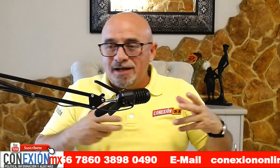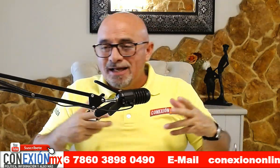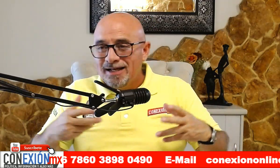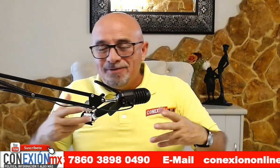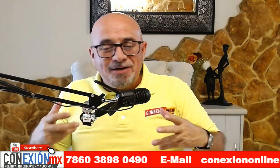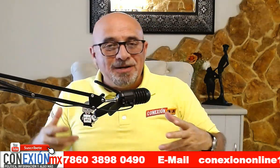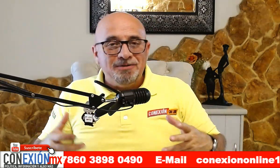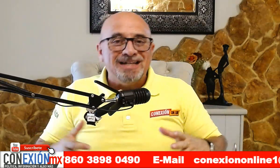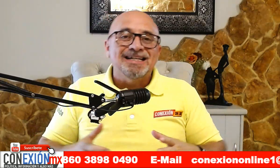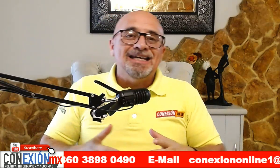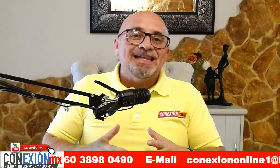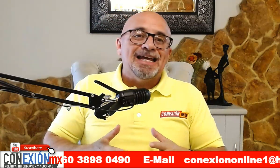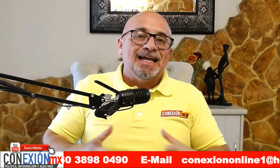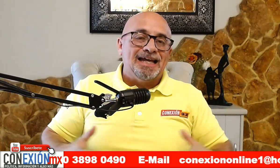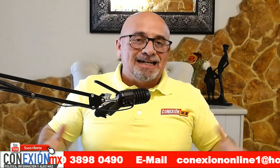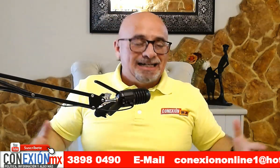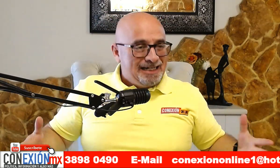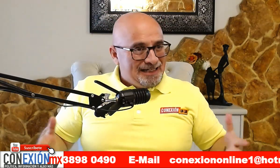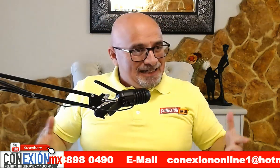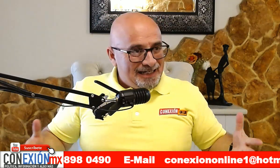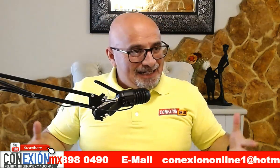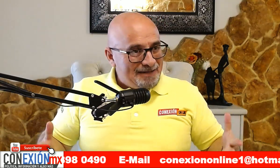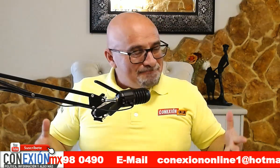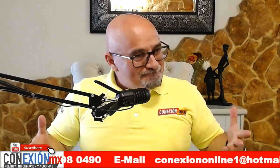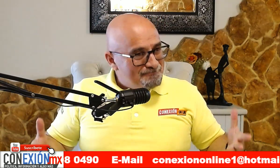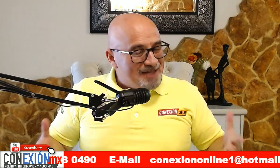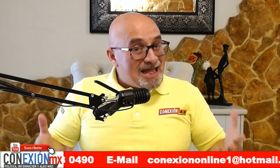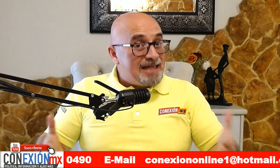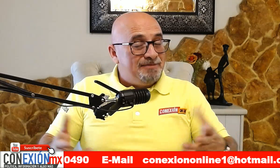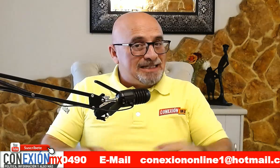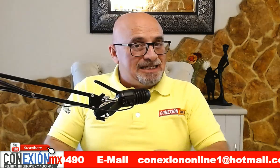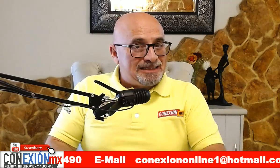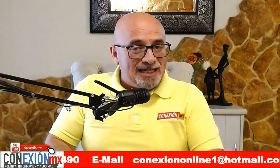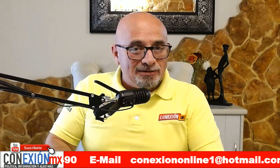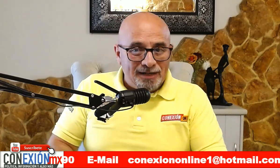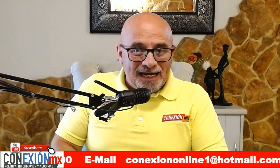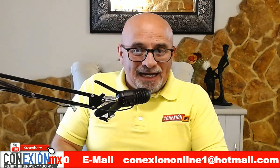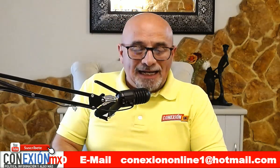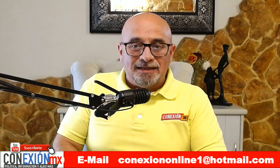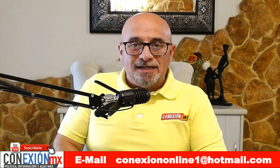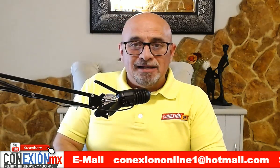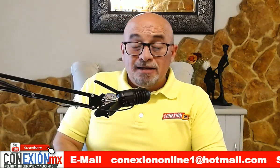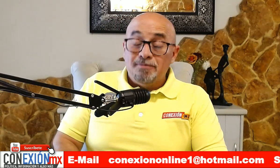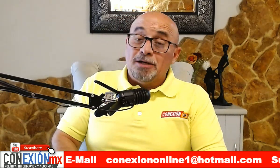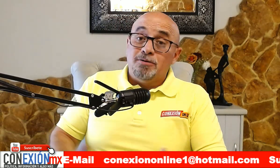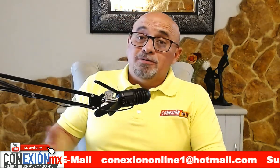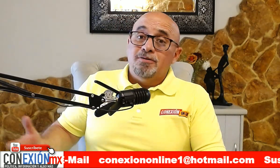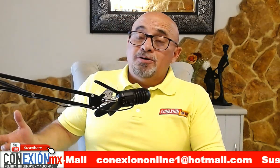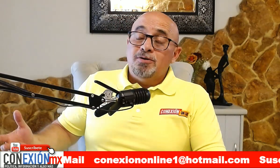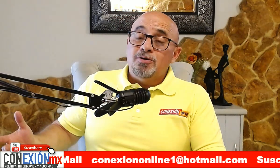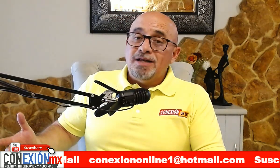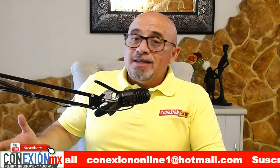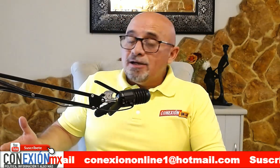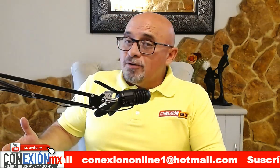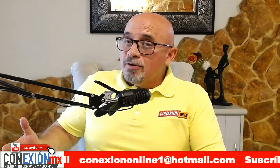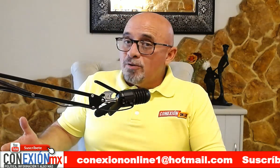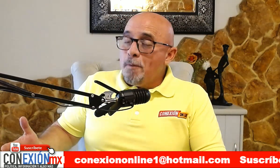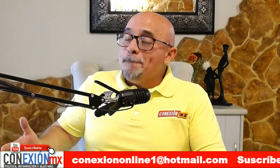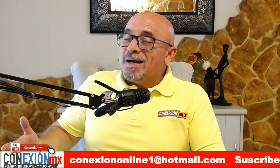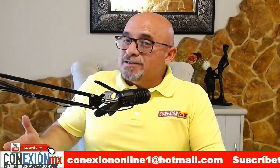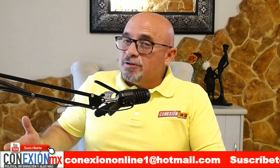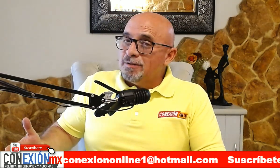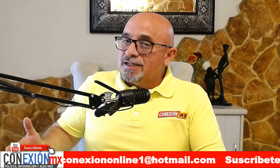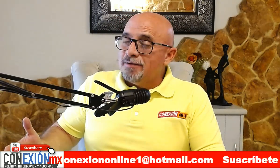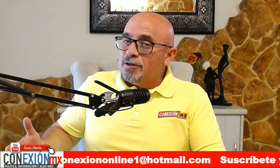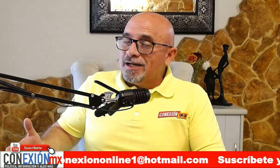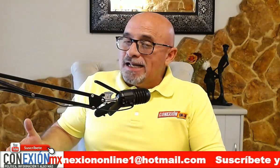bueno en una serie d de dádivas que le está dando a la gente pero yo le digo un